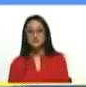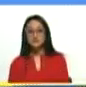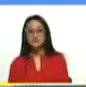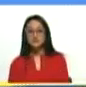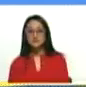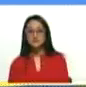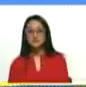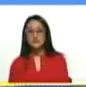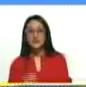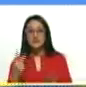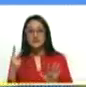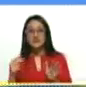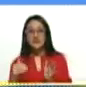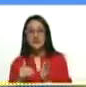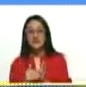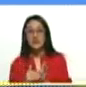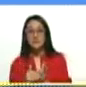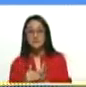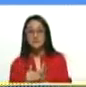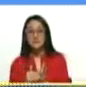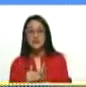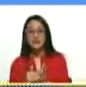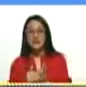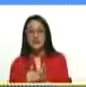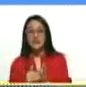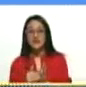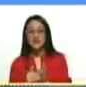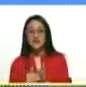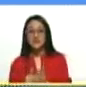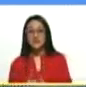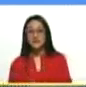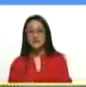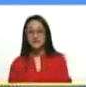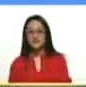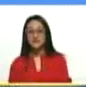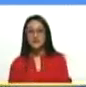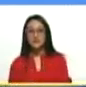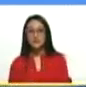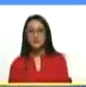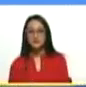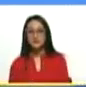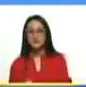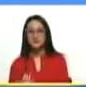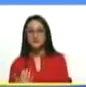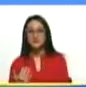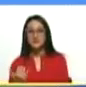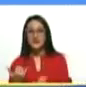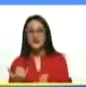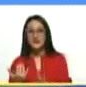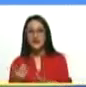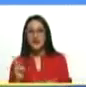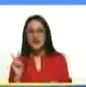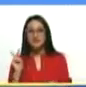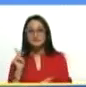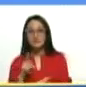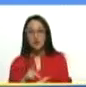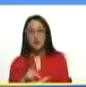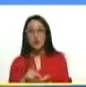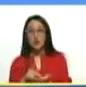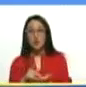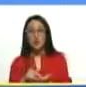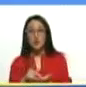Y en 7.000, 8.000 años de civilización humana, la humanidad ha visto llegar y